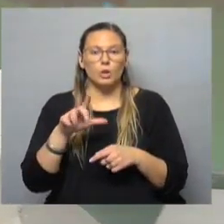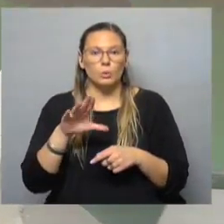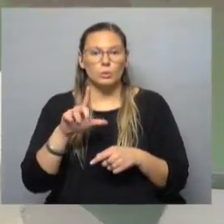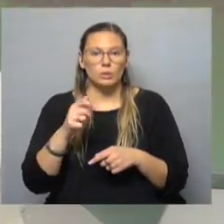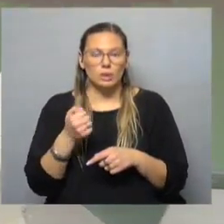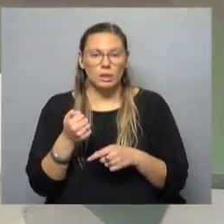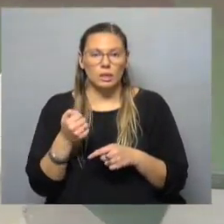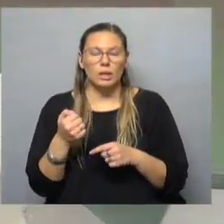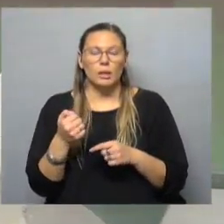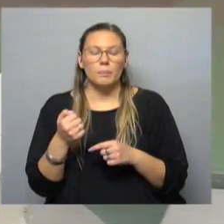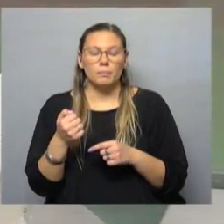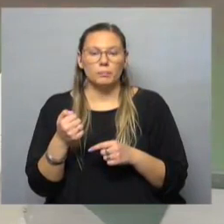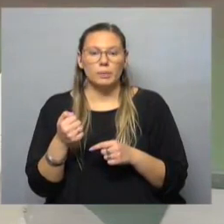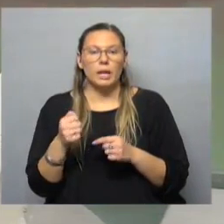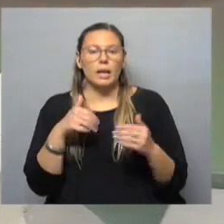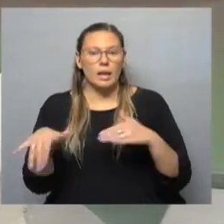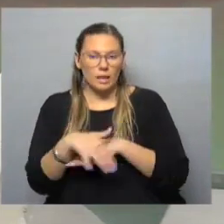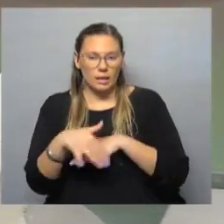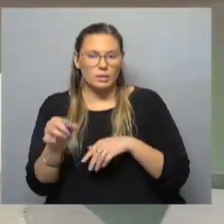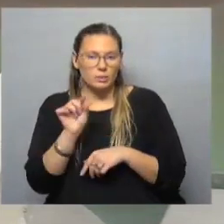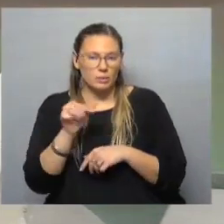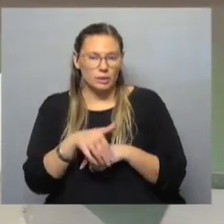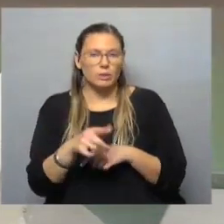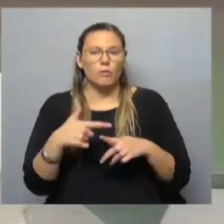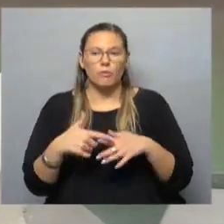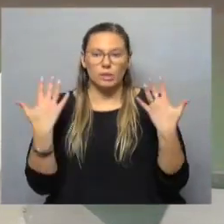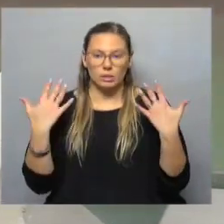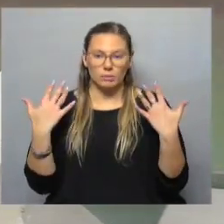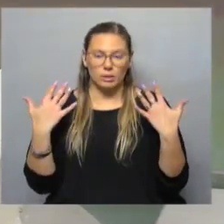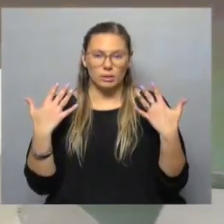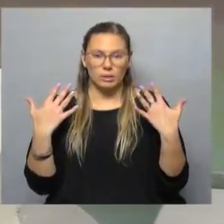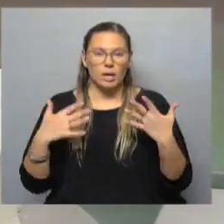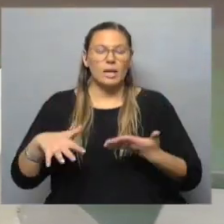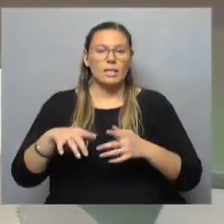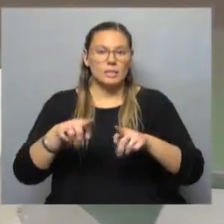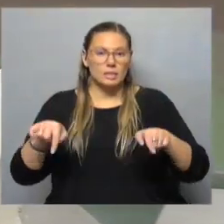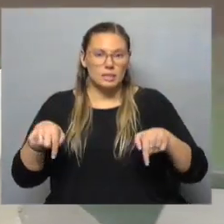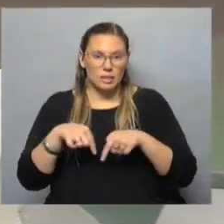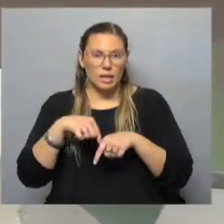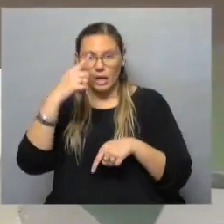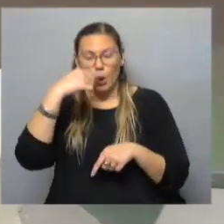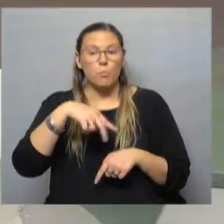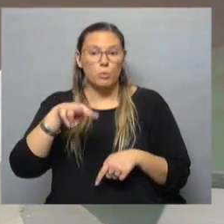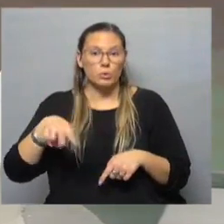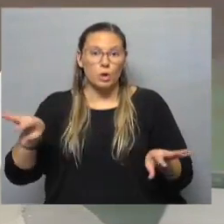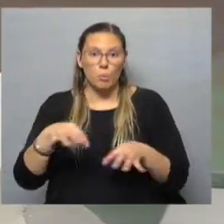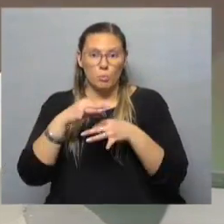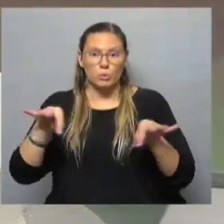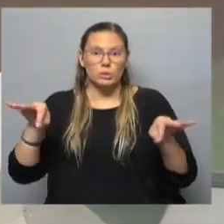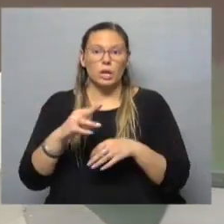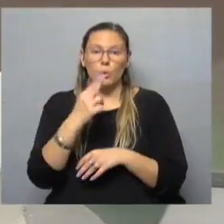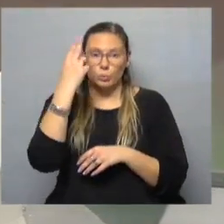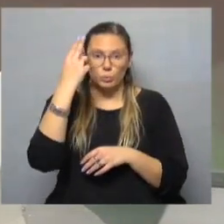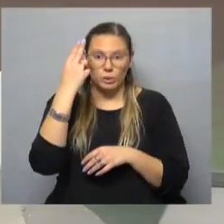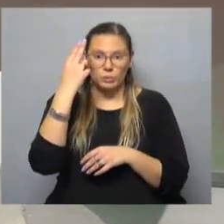los móviles, que en un ratito va a estar desde un festival que se está realizando en la sala del museo, que es Músicas del Uruguay, que